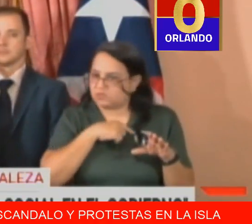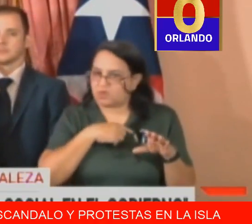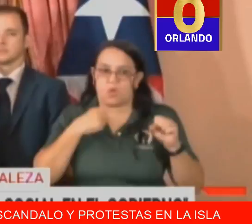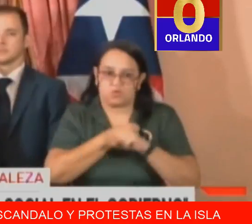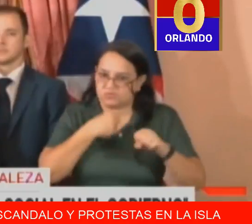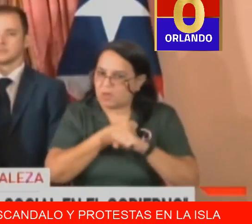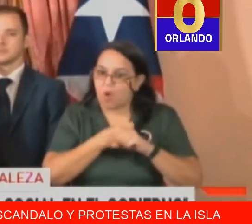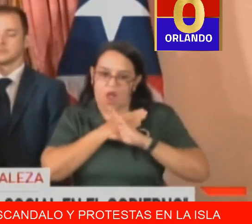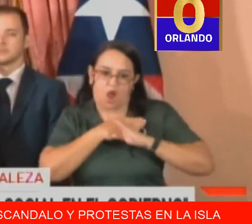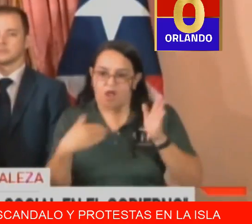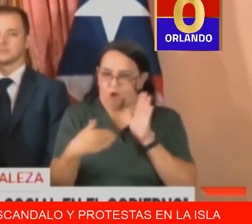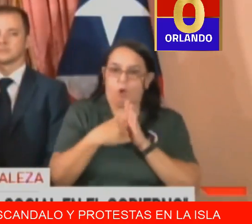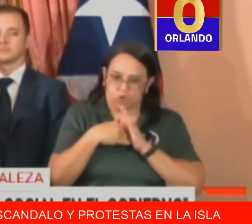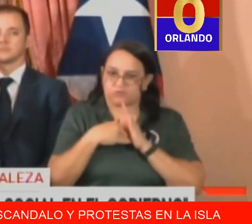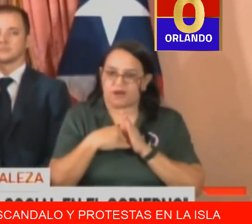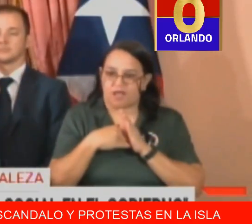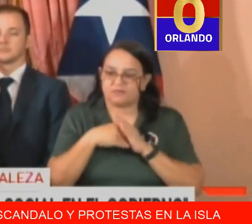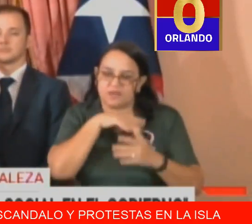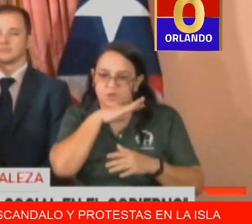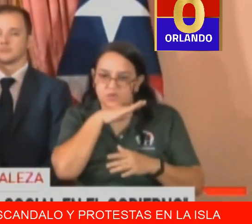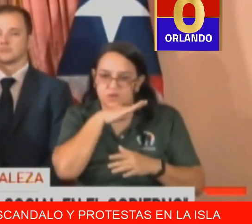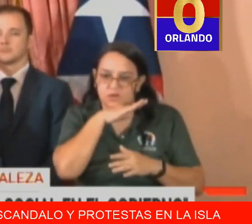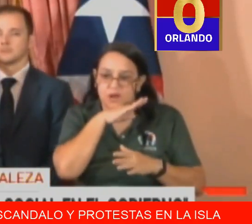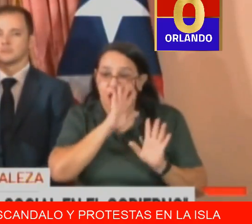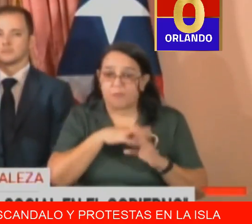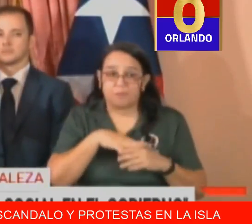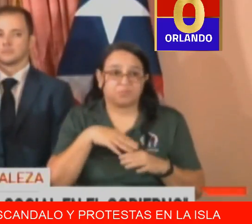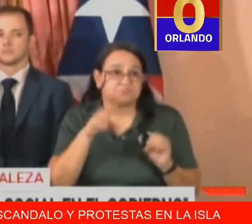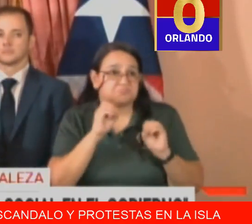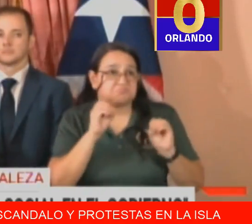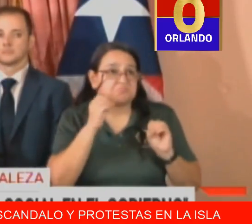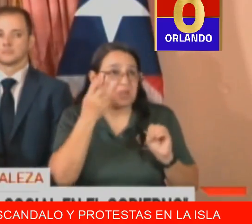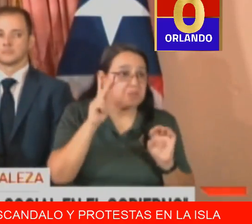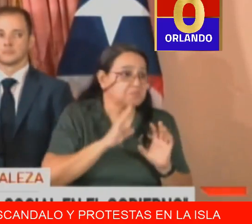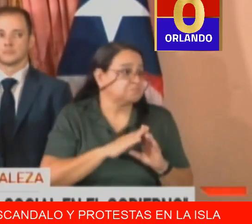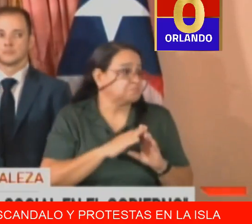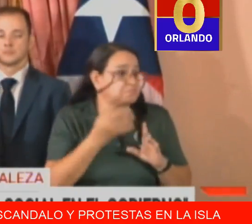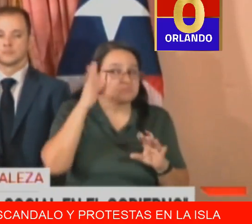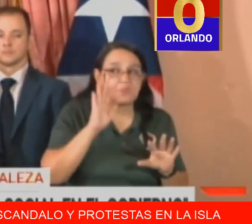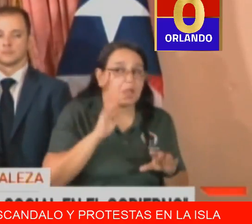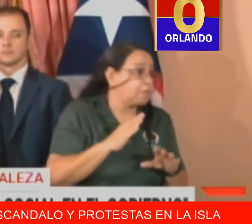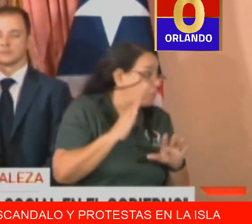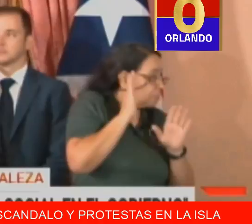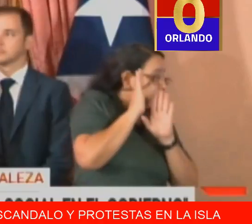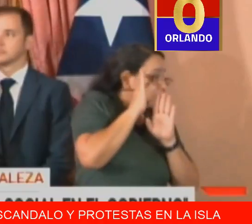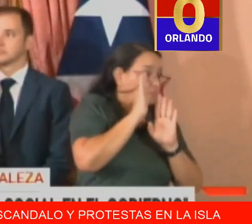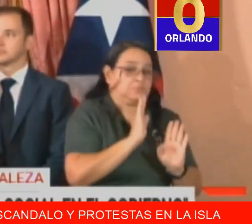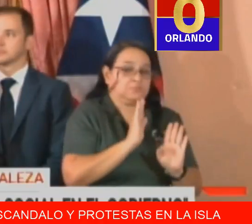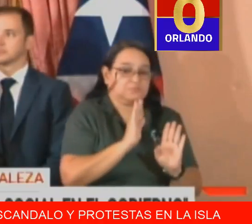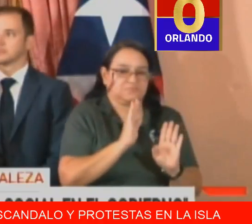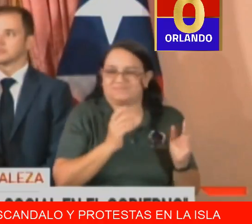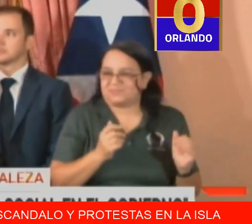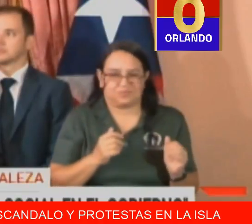las cosas pueden seguir pasando por ahí. Nadie las ve, la gente mira al otro lado. Señoras y señores, no estás batallando la